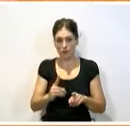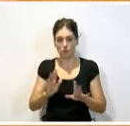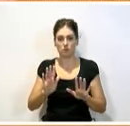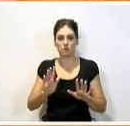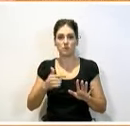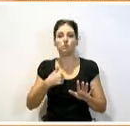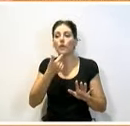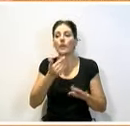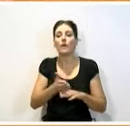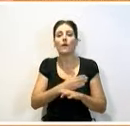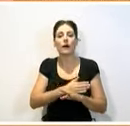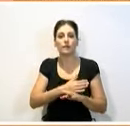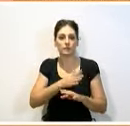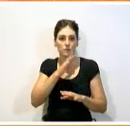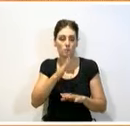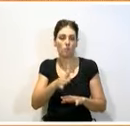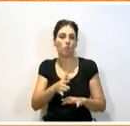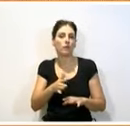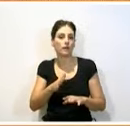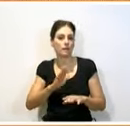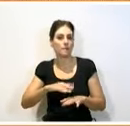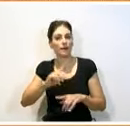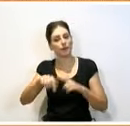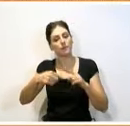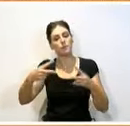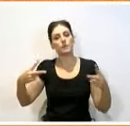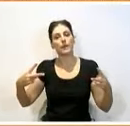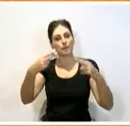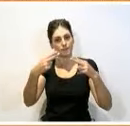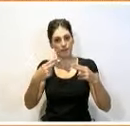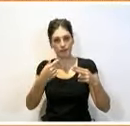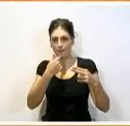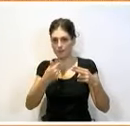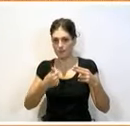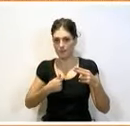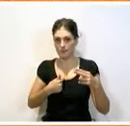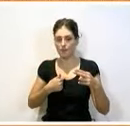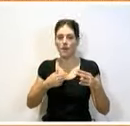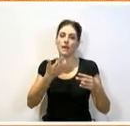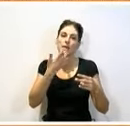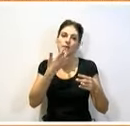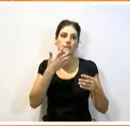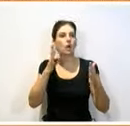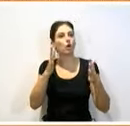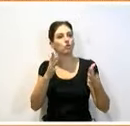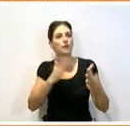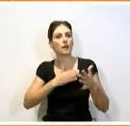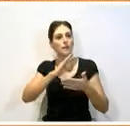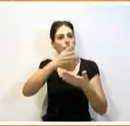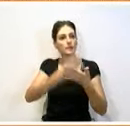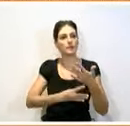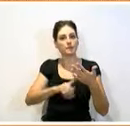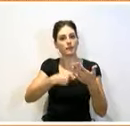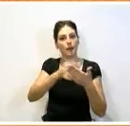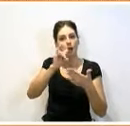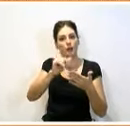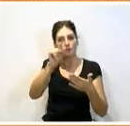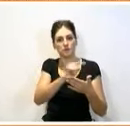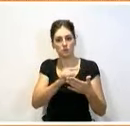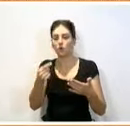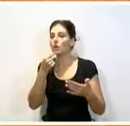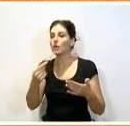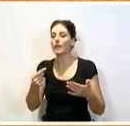diciendo de antemano porque para luego evitar que me digan que si la consejera fue en mi lista o dejó de ir, le digo de antemano